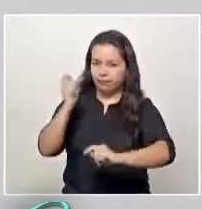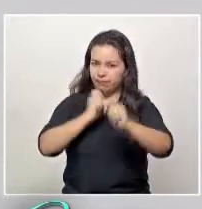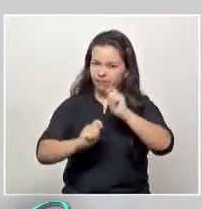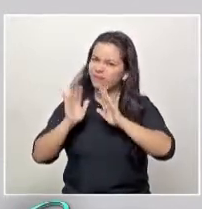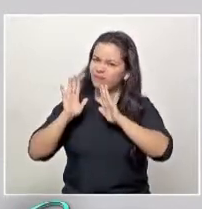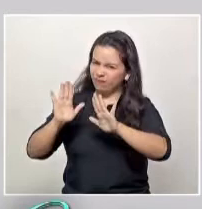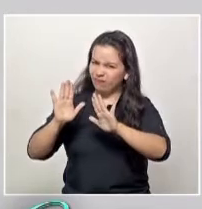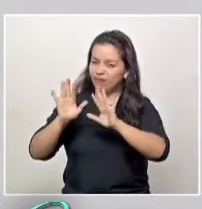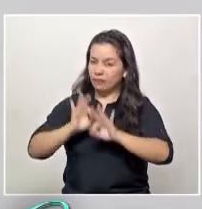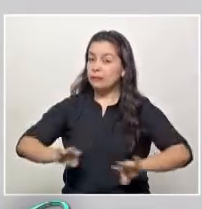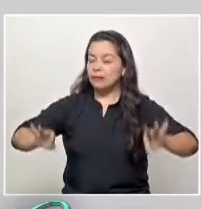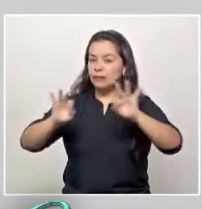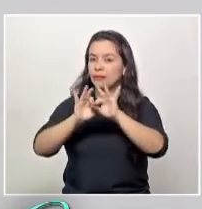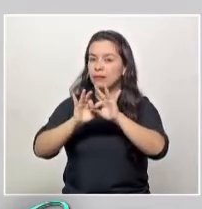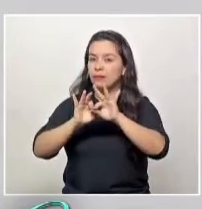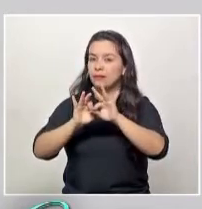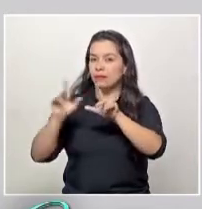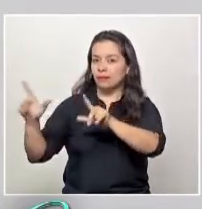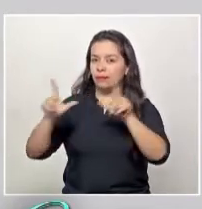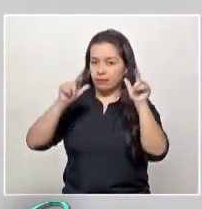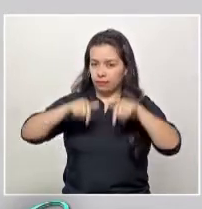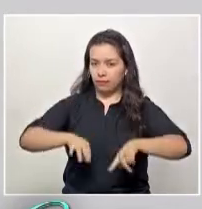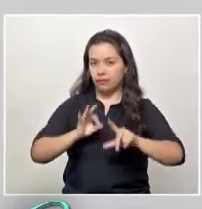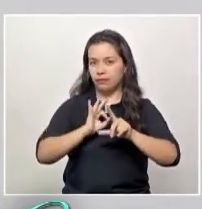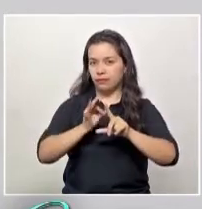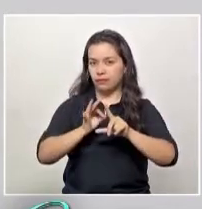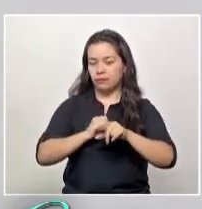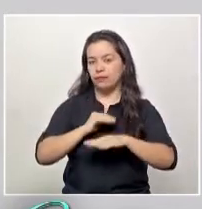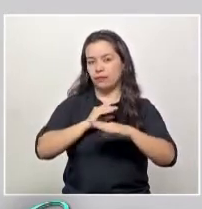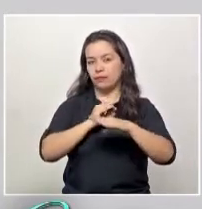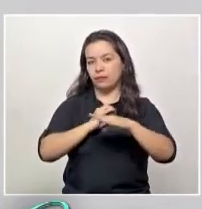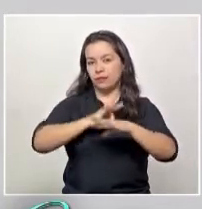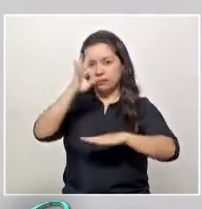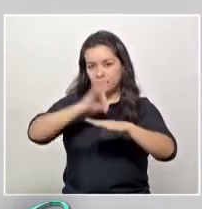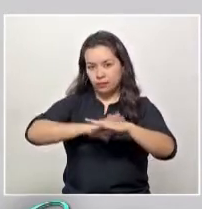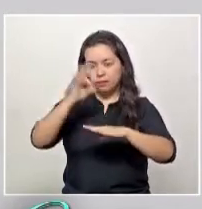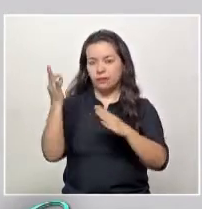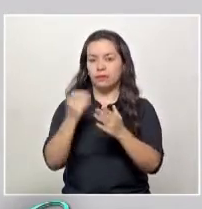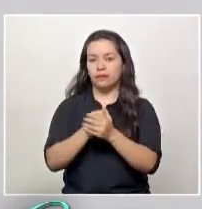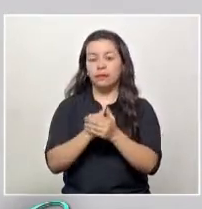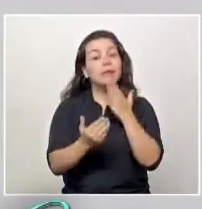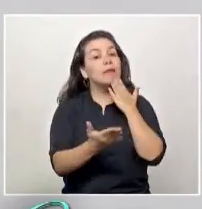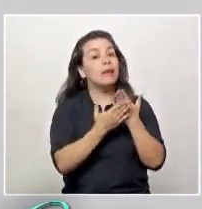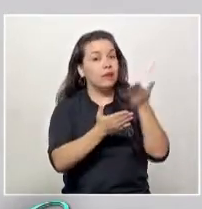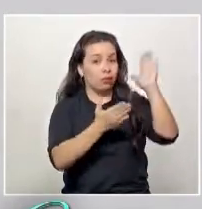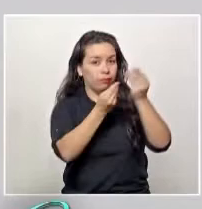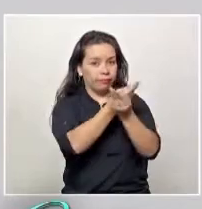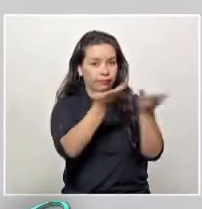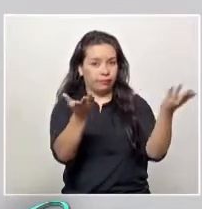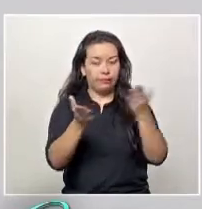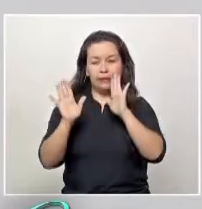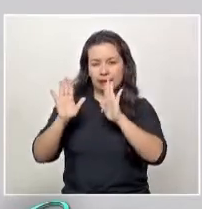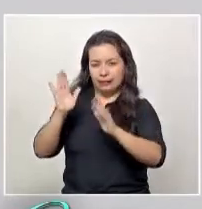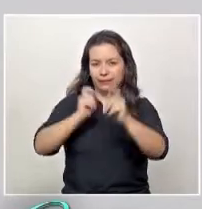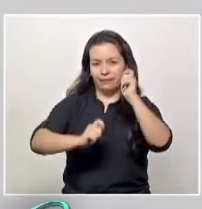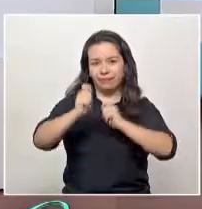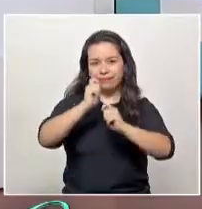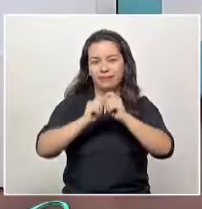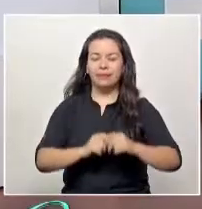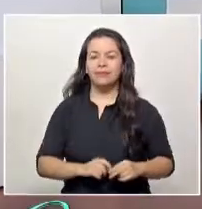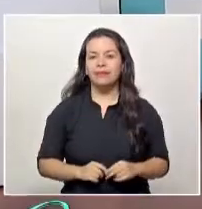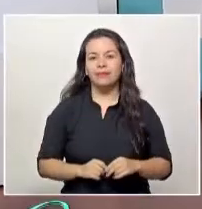mensajes importantes que vienen por nuestros canales regionales Telecafé, Telepacífico, NTV. Muchísimas gracias, Dios los bendiga, muy amable. Ya regresamos en Conexión